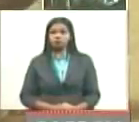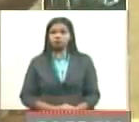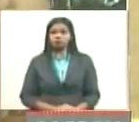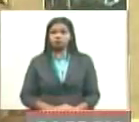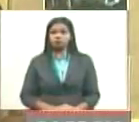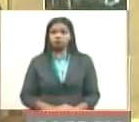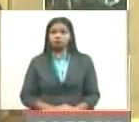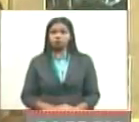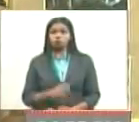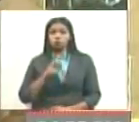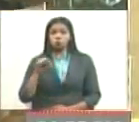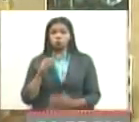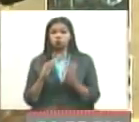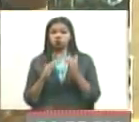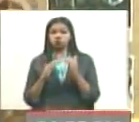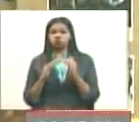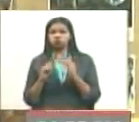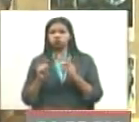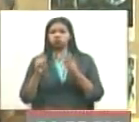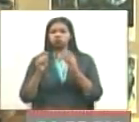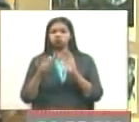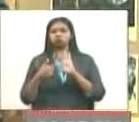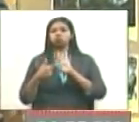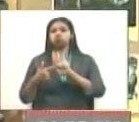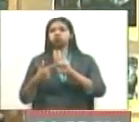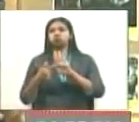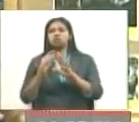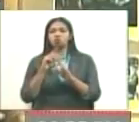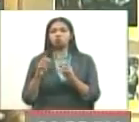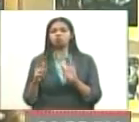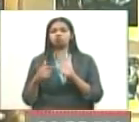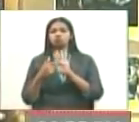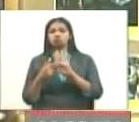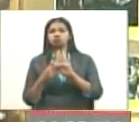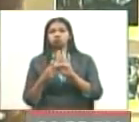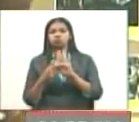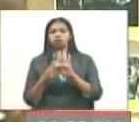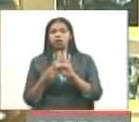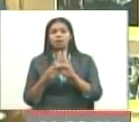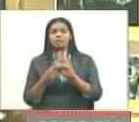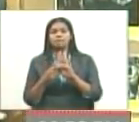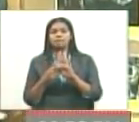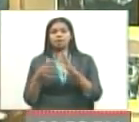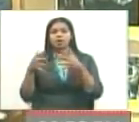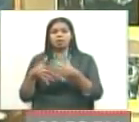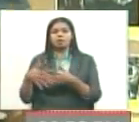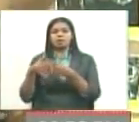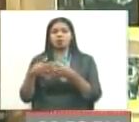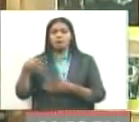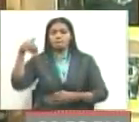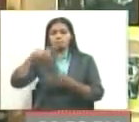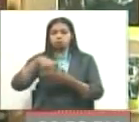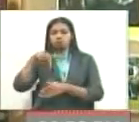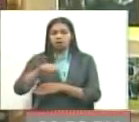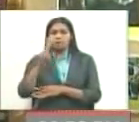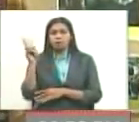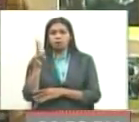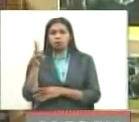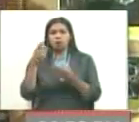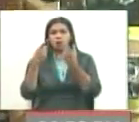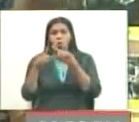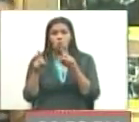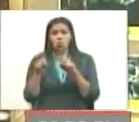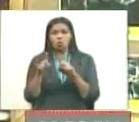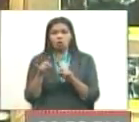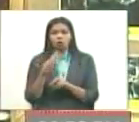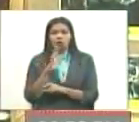Nosotros nos alzamos contra el imperialismo, ellos se están alzando para que el imperialismo venga a imponerse en Venezuela. Otra, pues podemos sacar las que